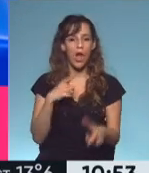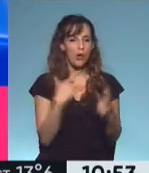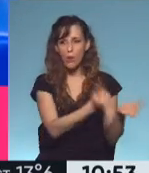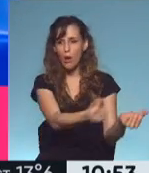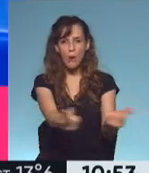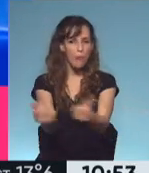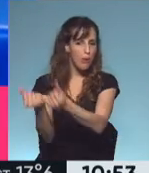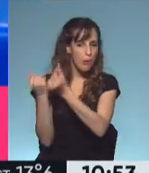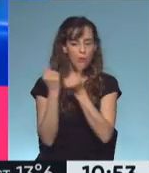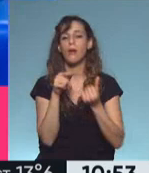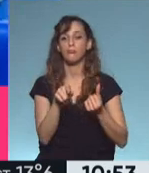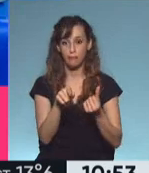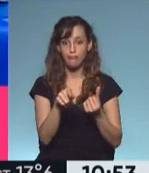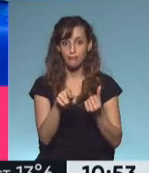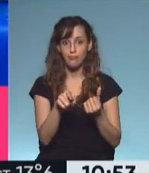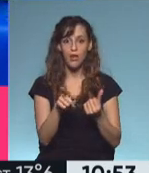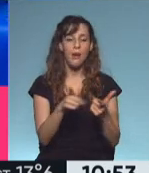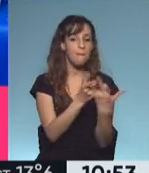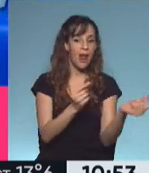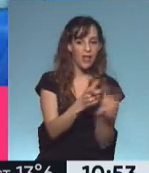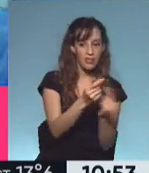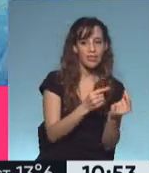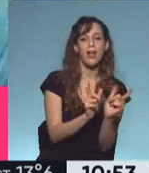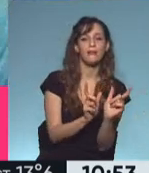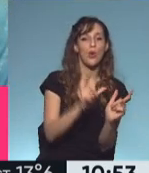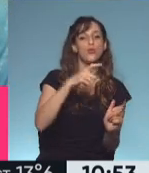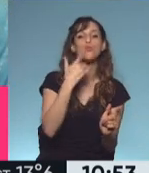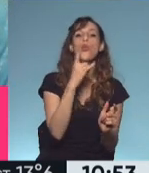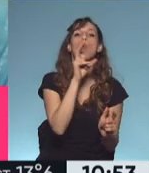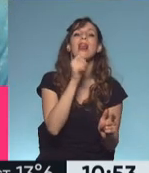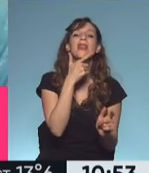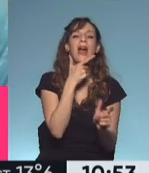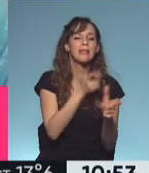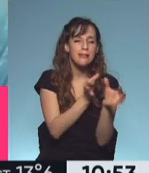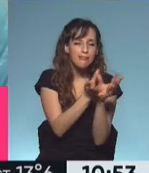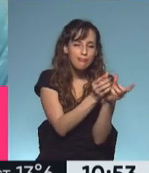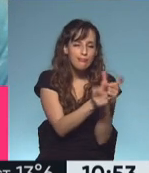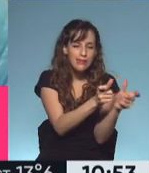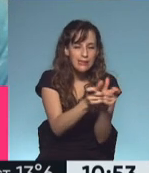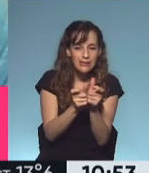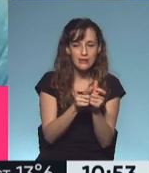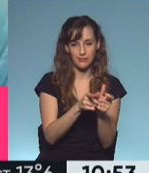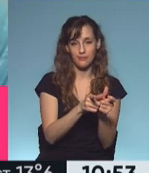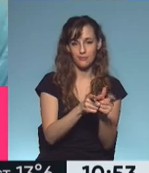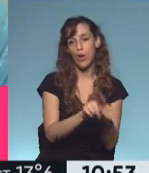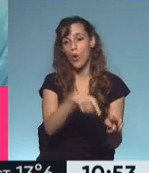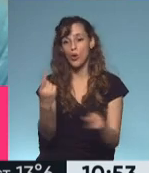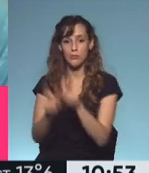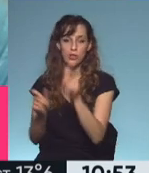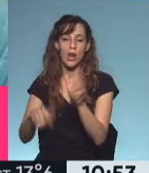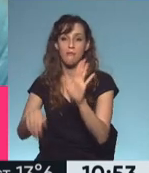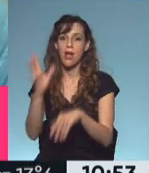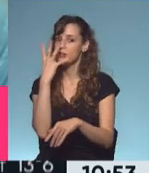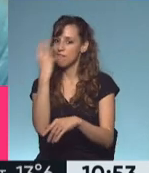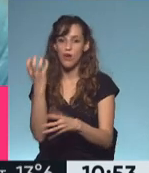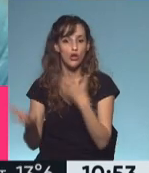se dedicó a cocinar y otro boom de gente, y ahí me incluyo, de gente que nos dedicamos a las plantitas. ¿Cómo andas,